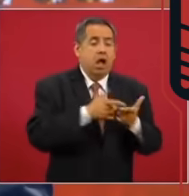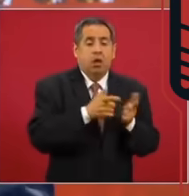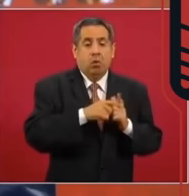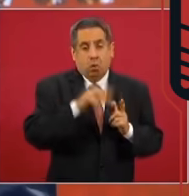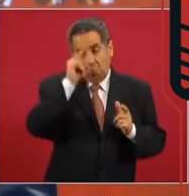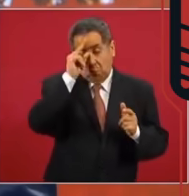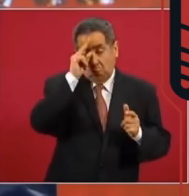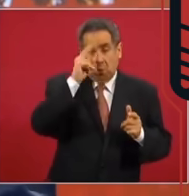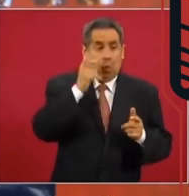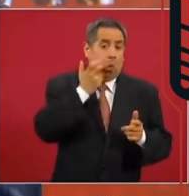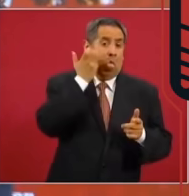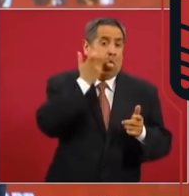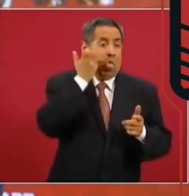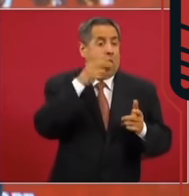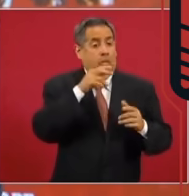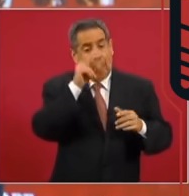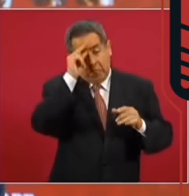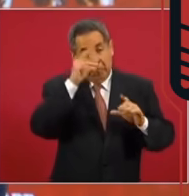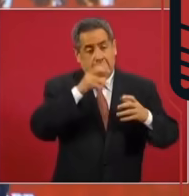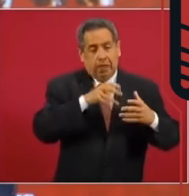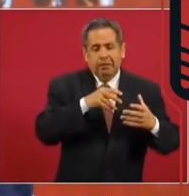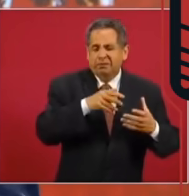orgánicos, que también están